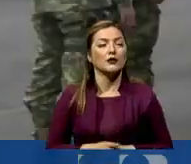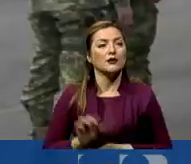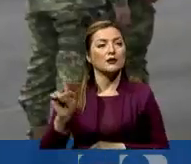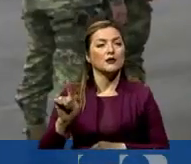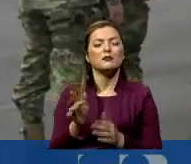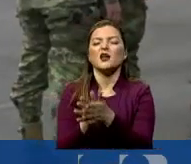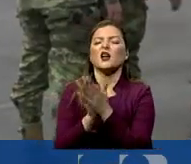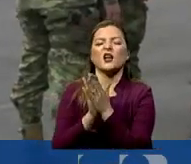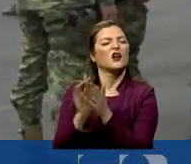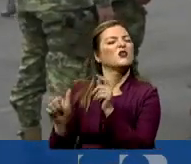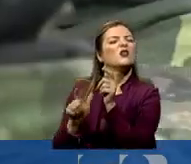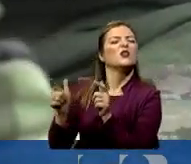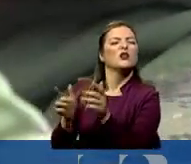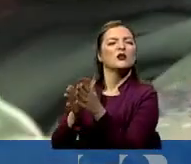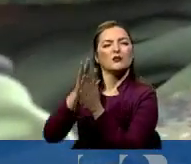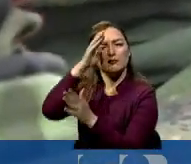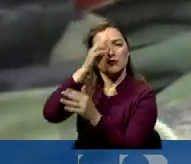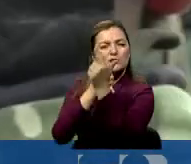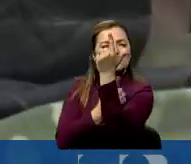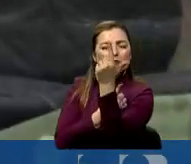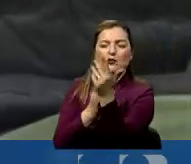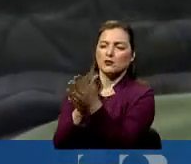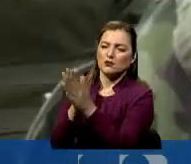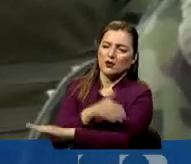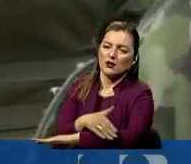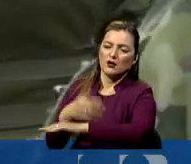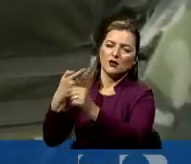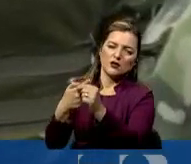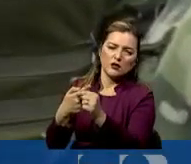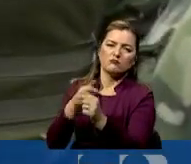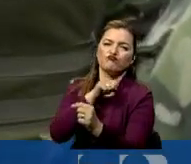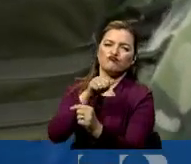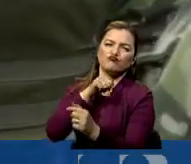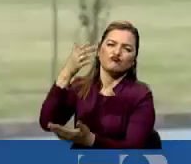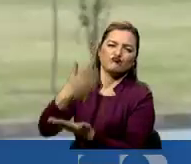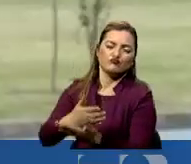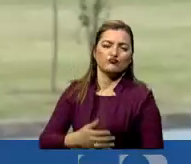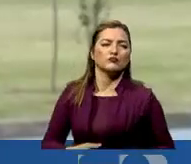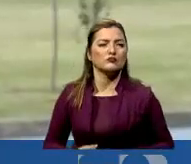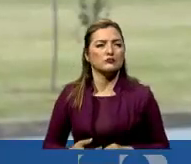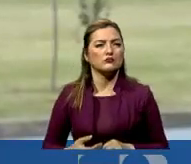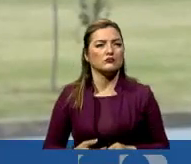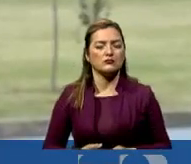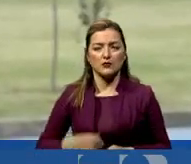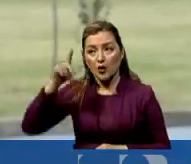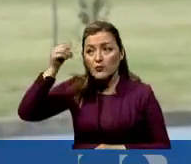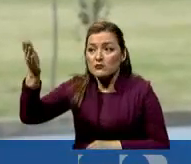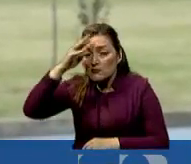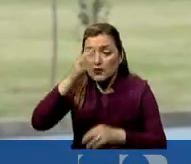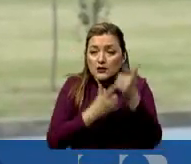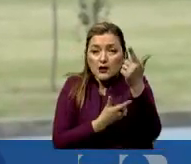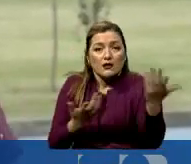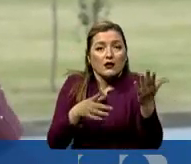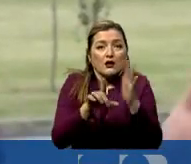al gobierno está relacionado con la presencia de militares en las calles de quito para frenar la delincuencia que saque los militares yo no sé si es